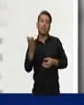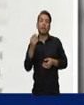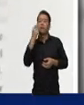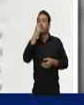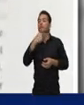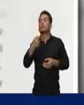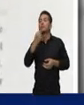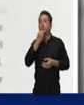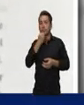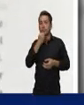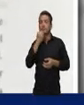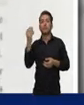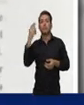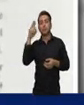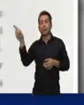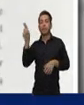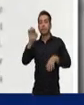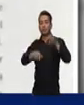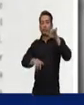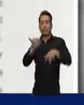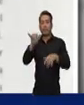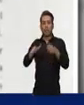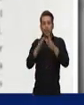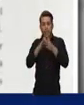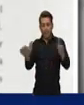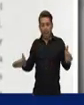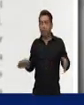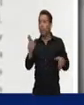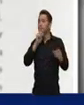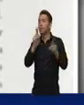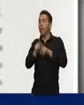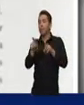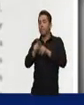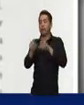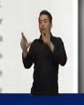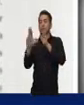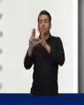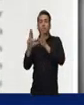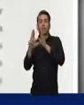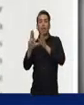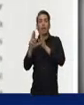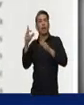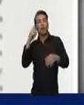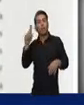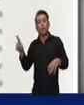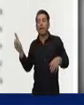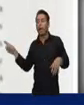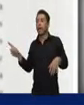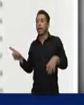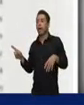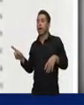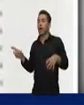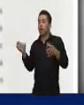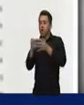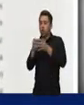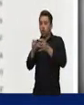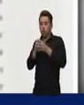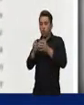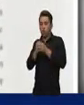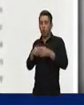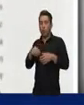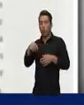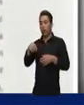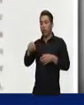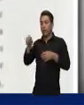calidad de secretario general y representante legal del partido político Movimiento Semilla contra la resolución